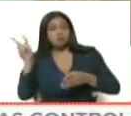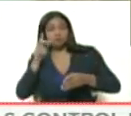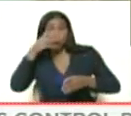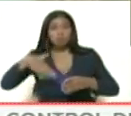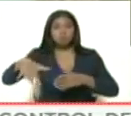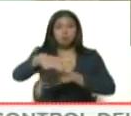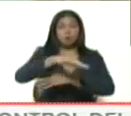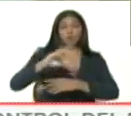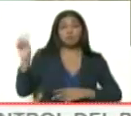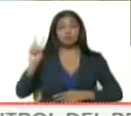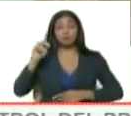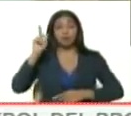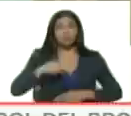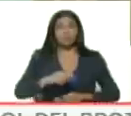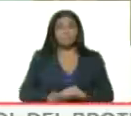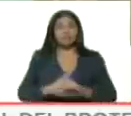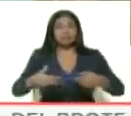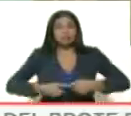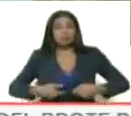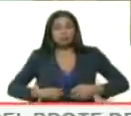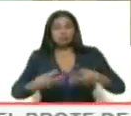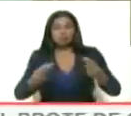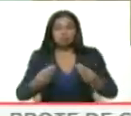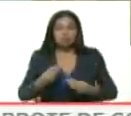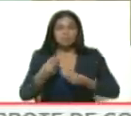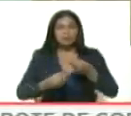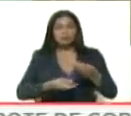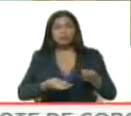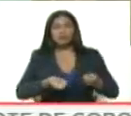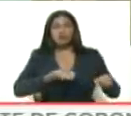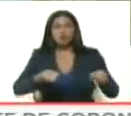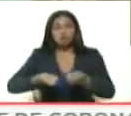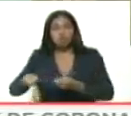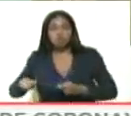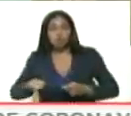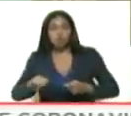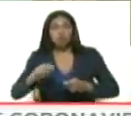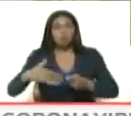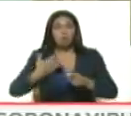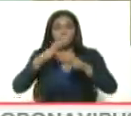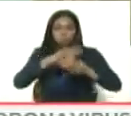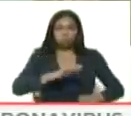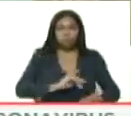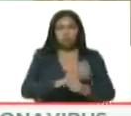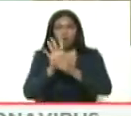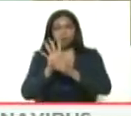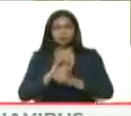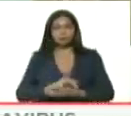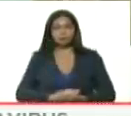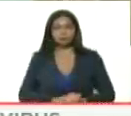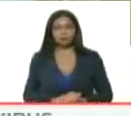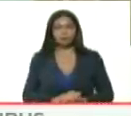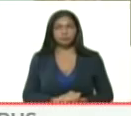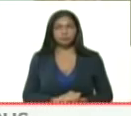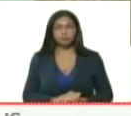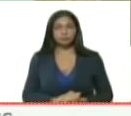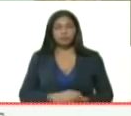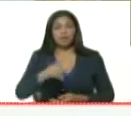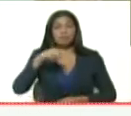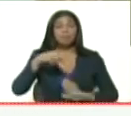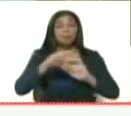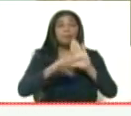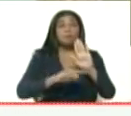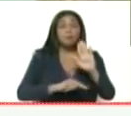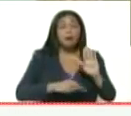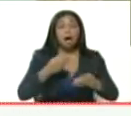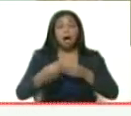venezolano esforzar mucho para la conquista de COVID-19 y las medidas que ha